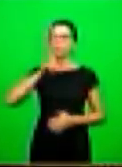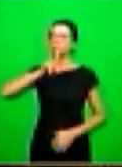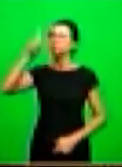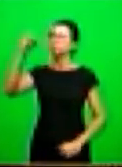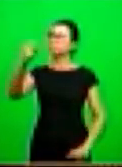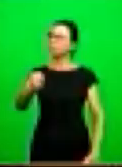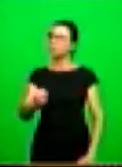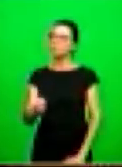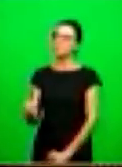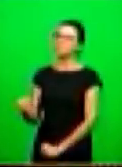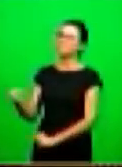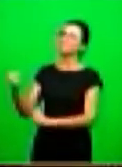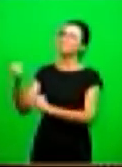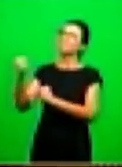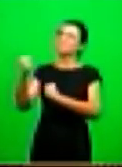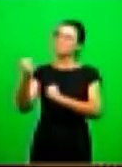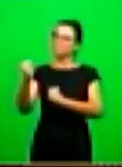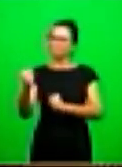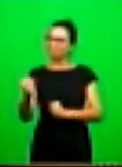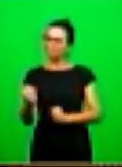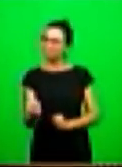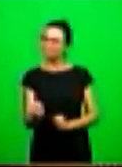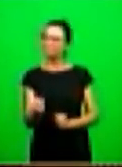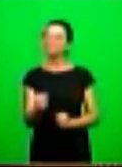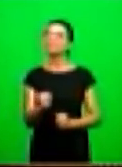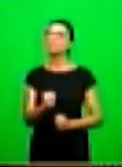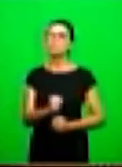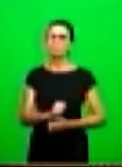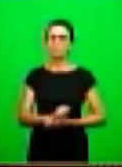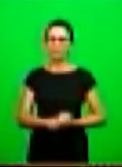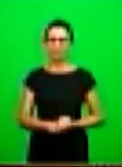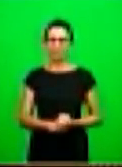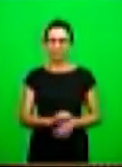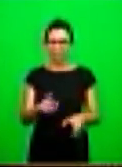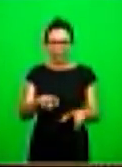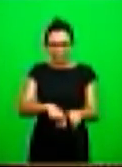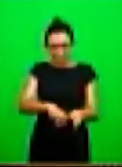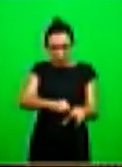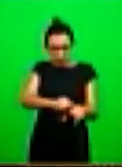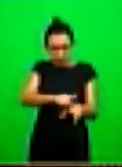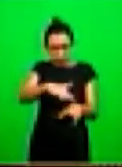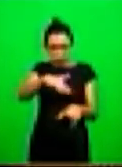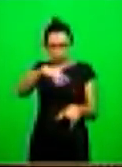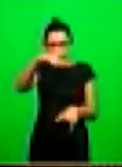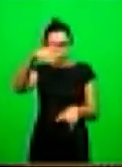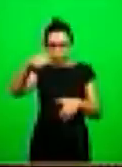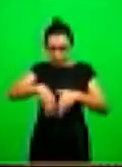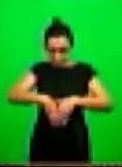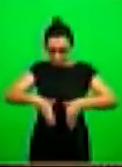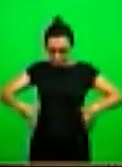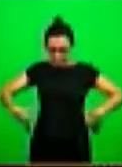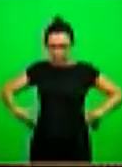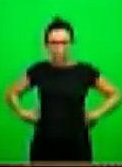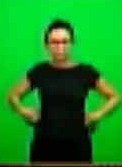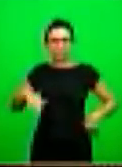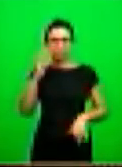todopoderoso. La palabra de Dios dice, con pies relucientes, cintos de